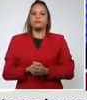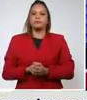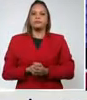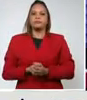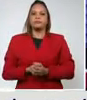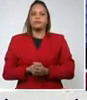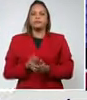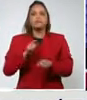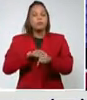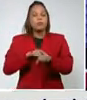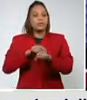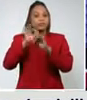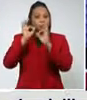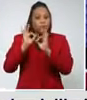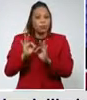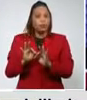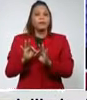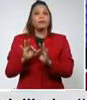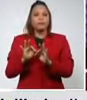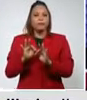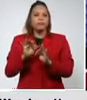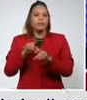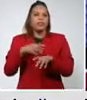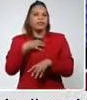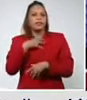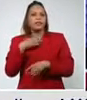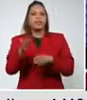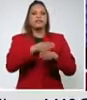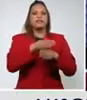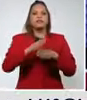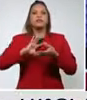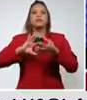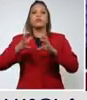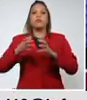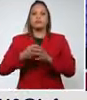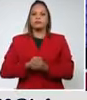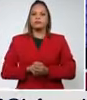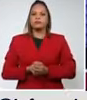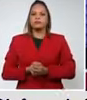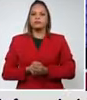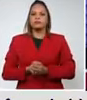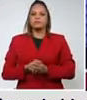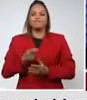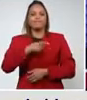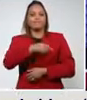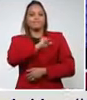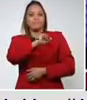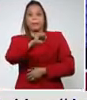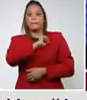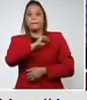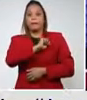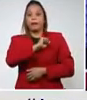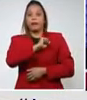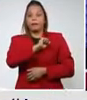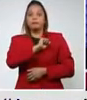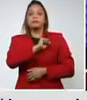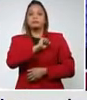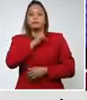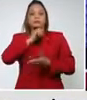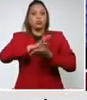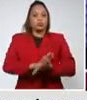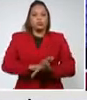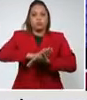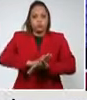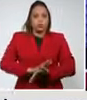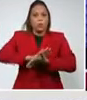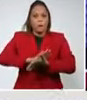momento determinado presentó un grupo de complicaciones, hace una parada cardíaca, se trata de reanimar